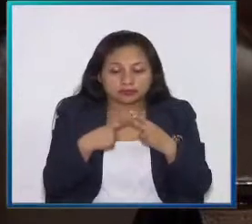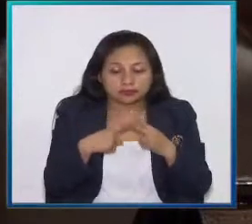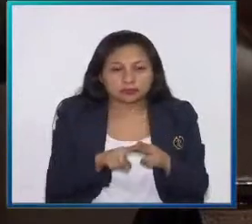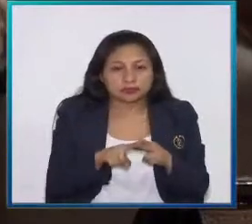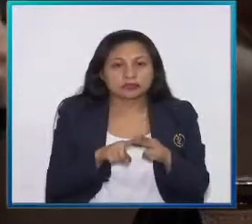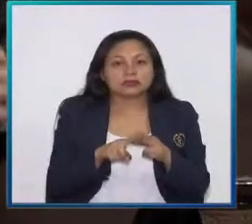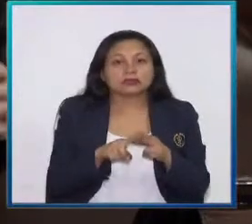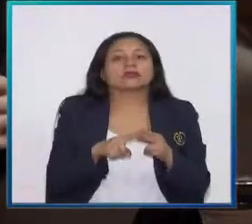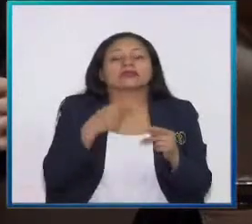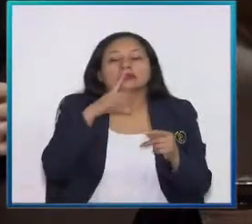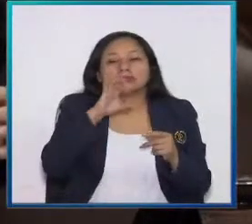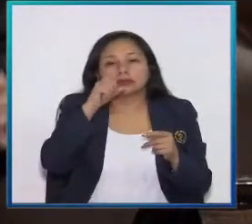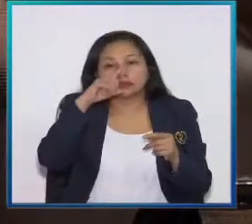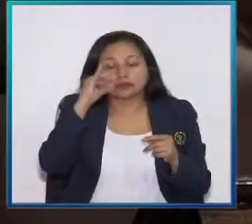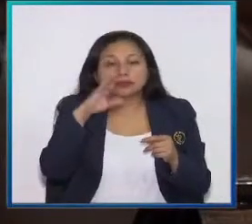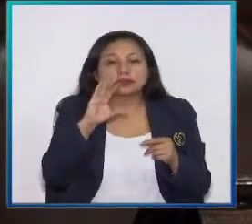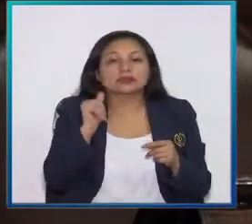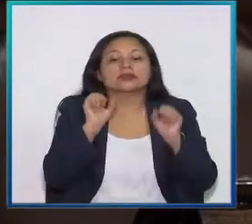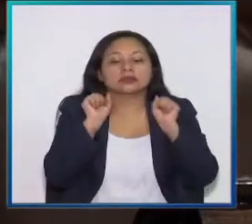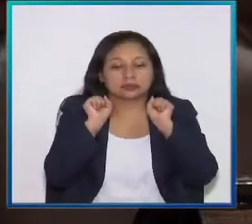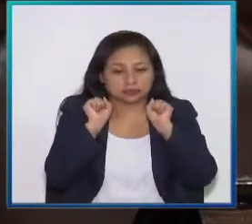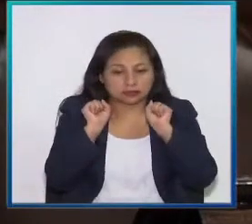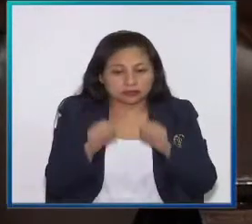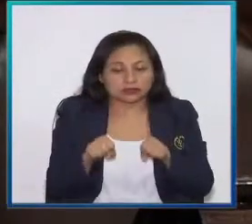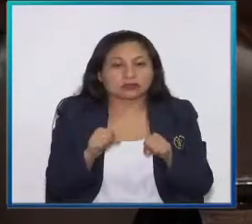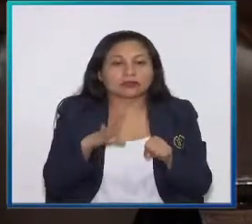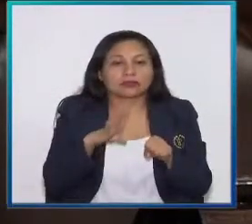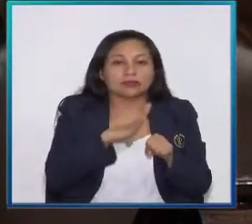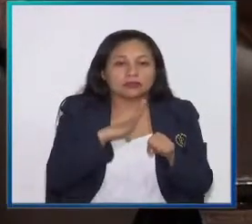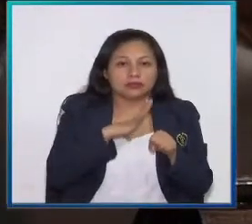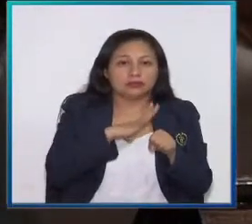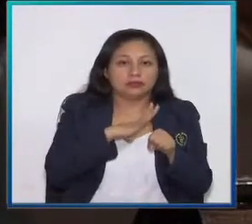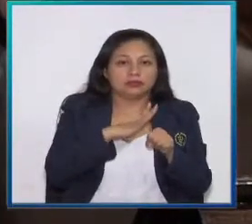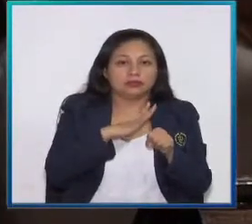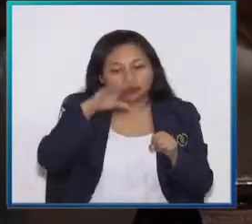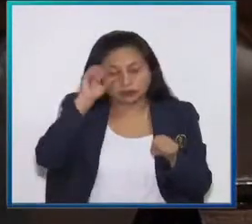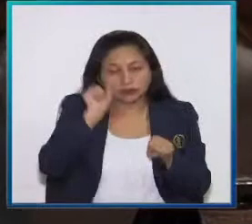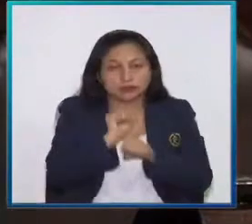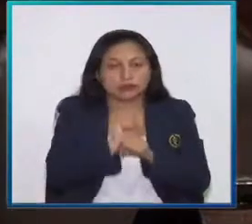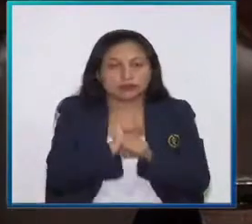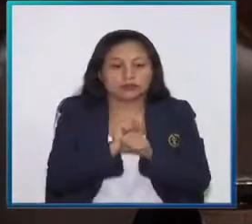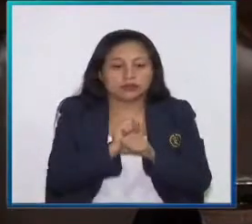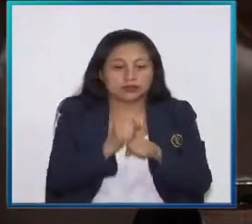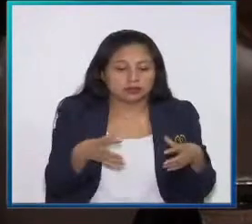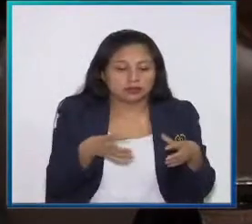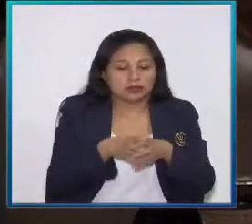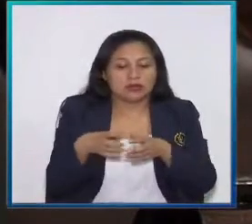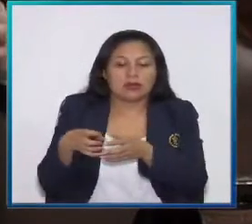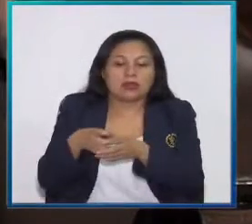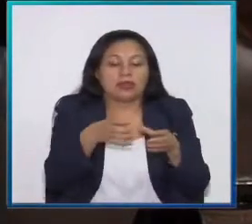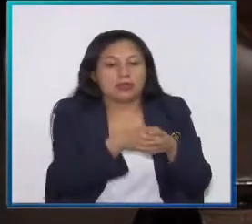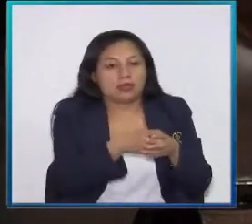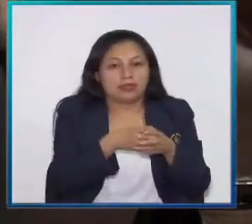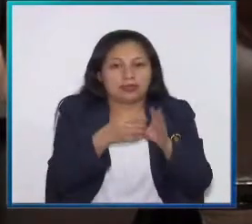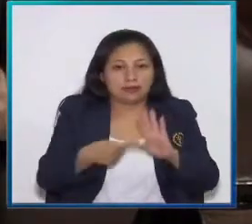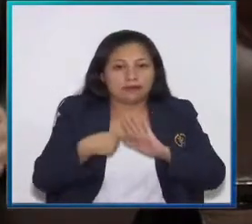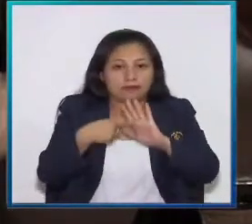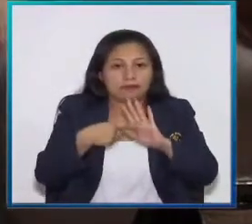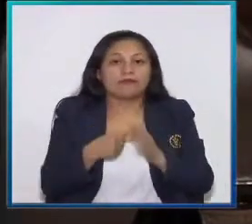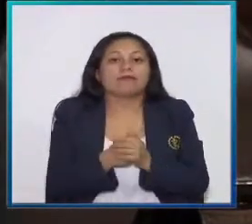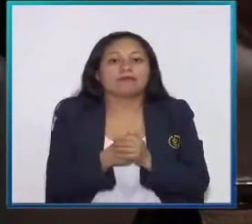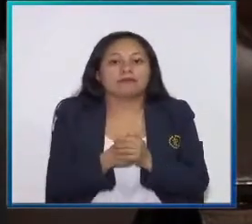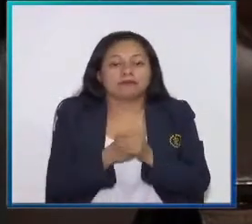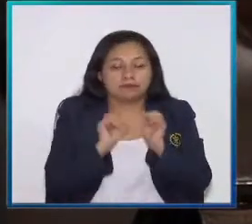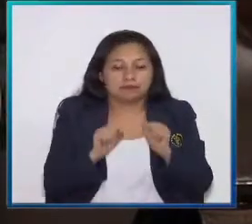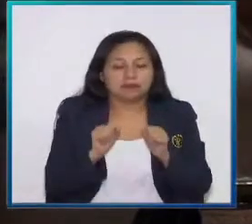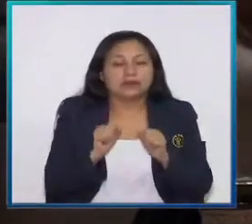desde los principios de la ética puedan tener un trabajo como comisiones, como comisión de postulación